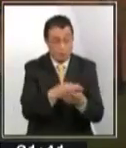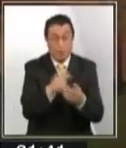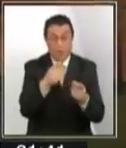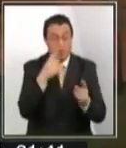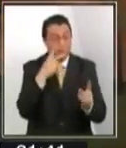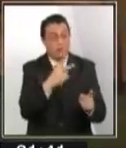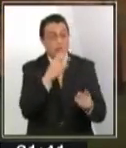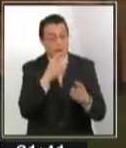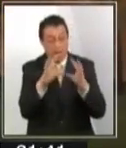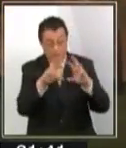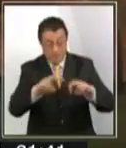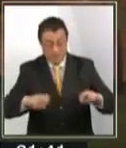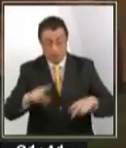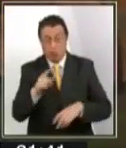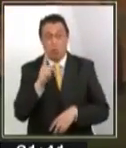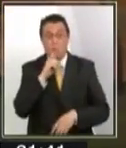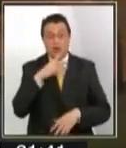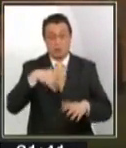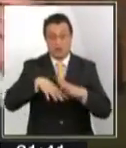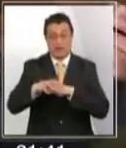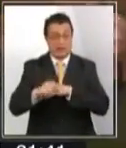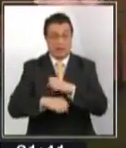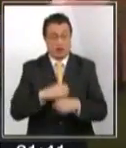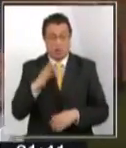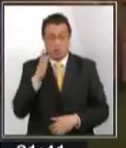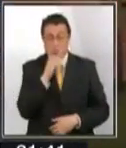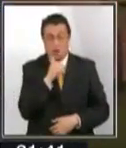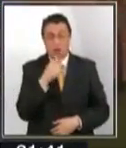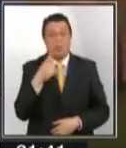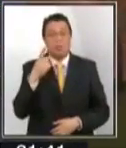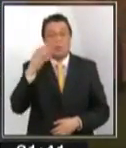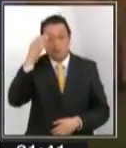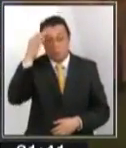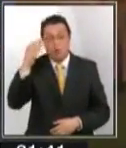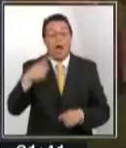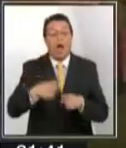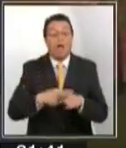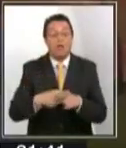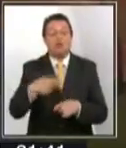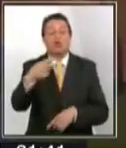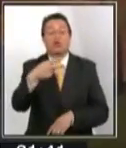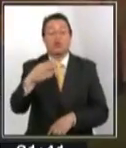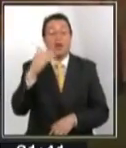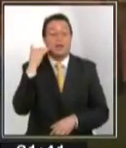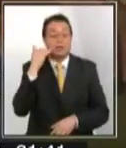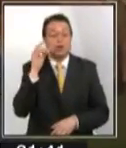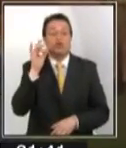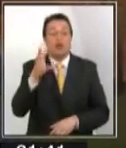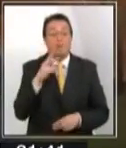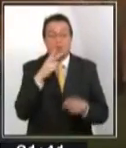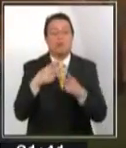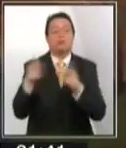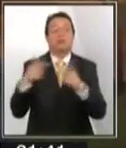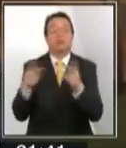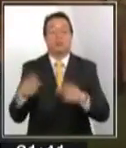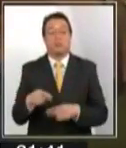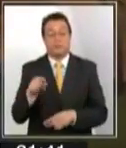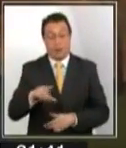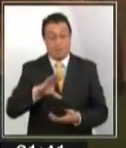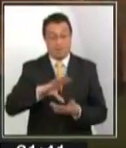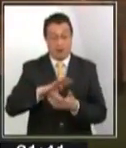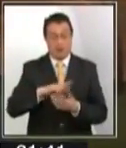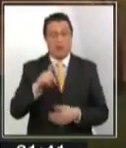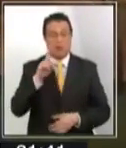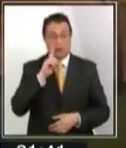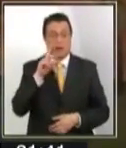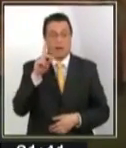últimos 15 años en el país. Por lo tanto, salvo tenemos el abuso sexual infantil, pero tenemos como país una deuda